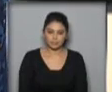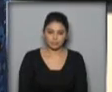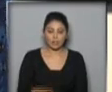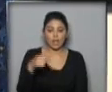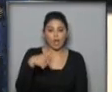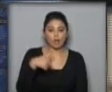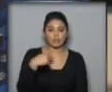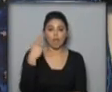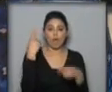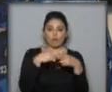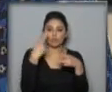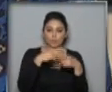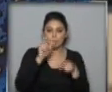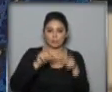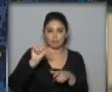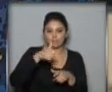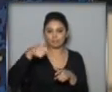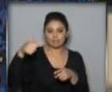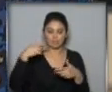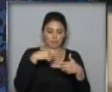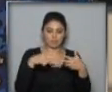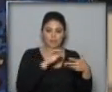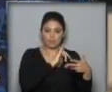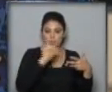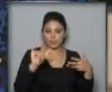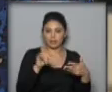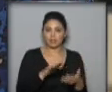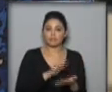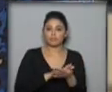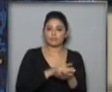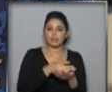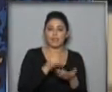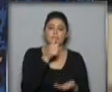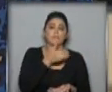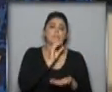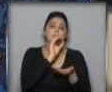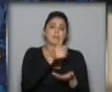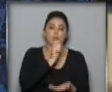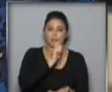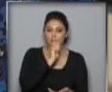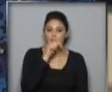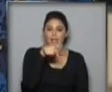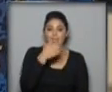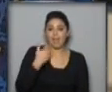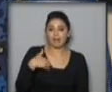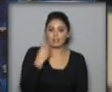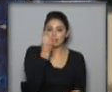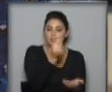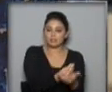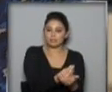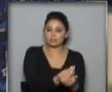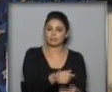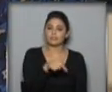y se dieron a conocer los nombres de los ganadores de los premios Pulitzer, los premios a la excelencia periodística, y hay allí un argentino, se trata de Rodrigo Abd,